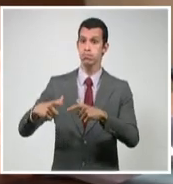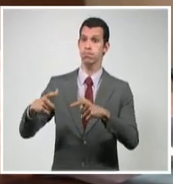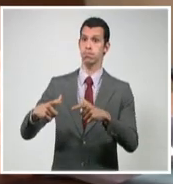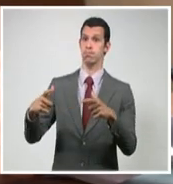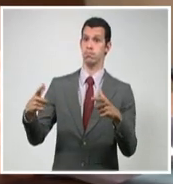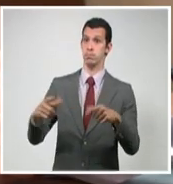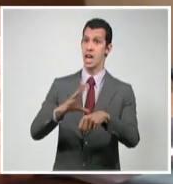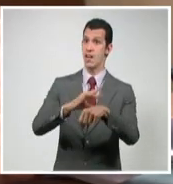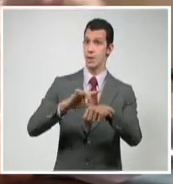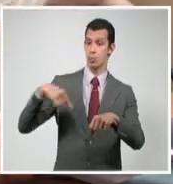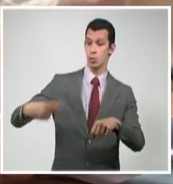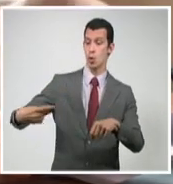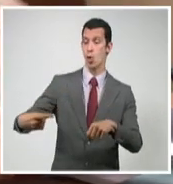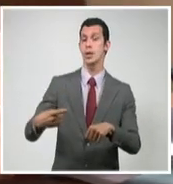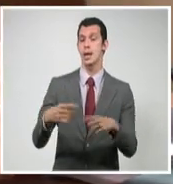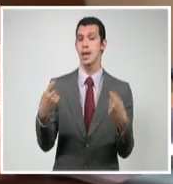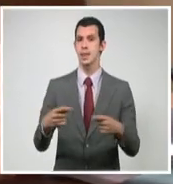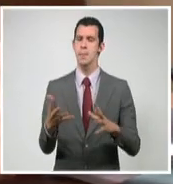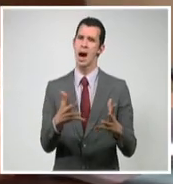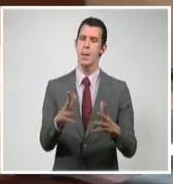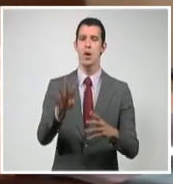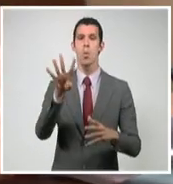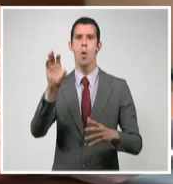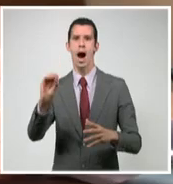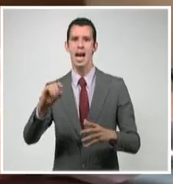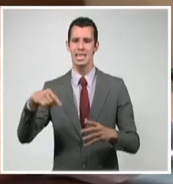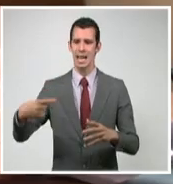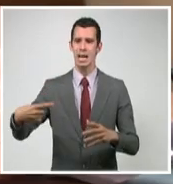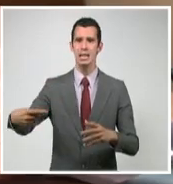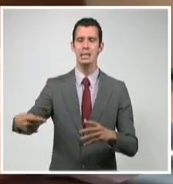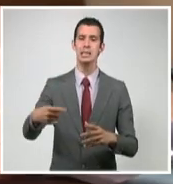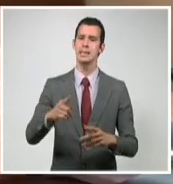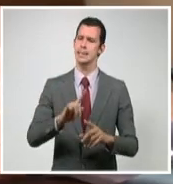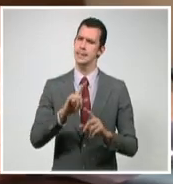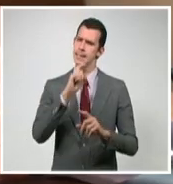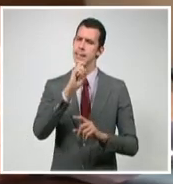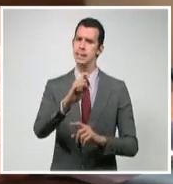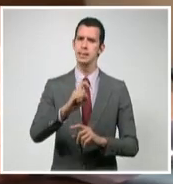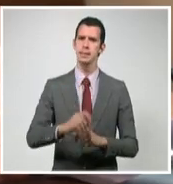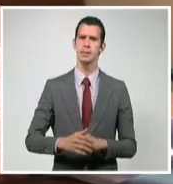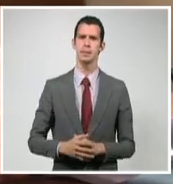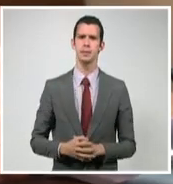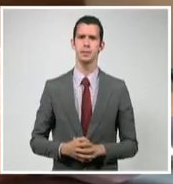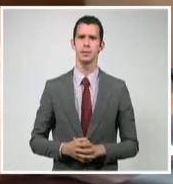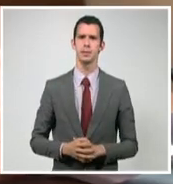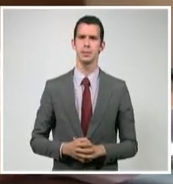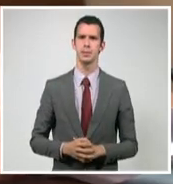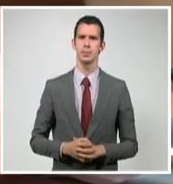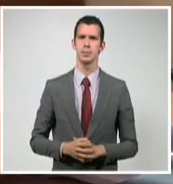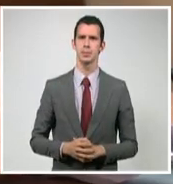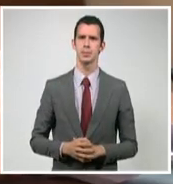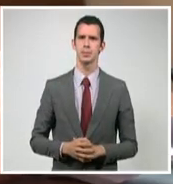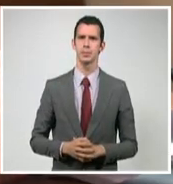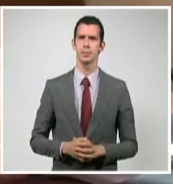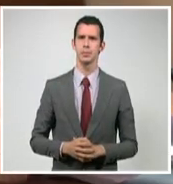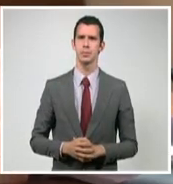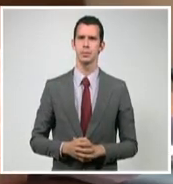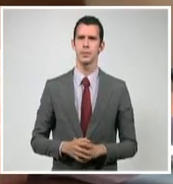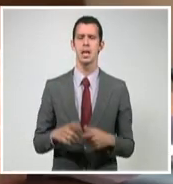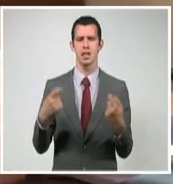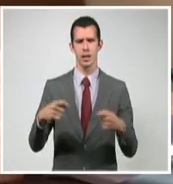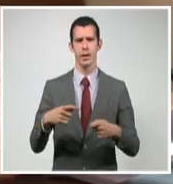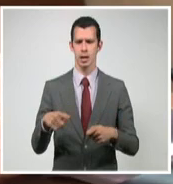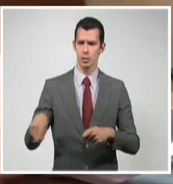40 por cada 100.000 habitantes luego que realmente lleva a que siga adoptando medidas que permitan revertir esta situación de lo